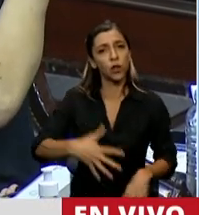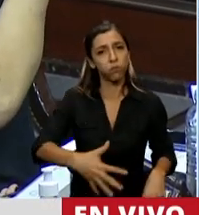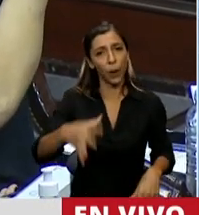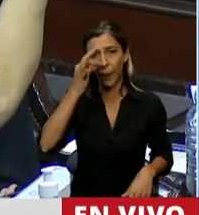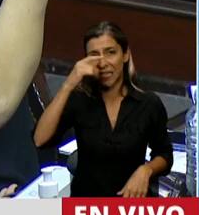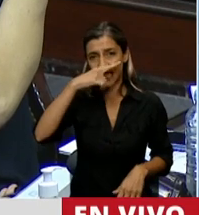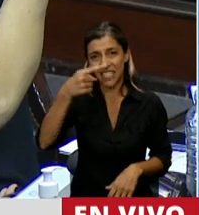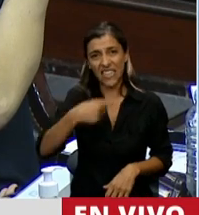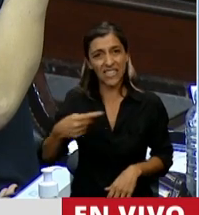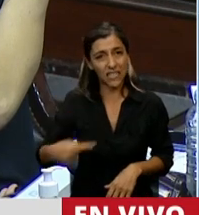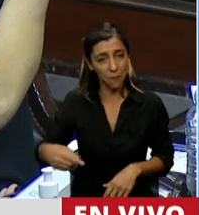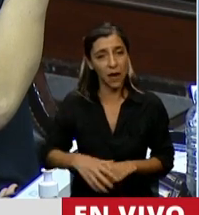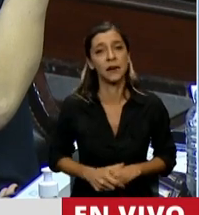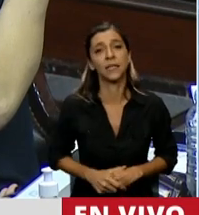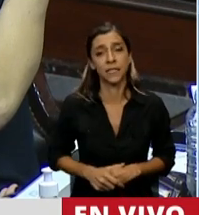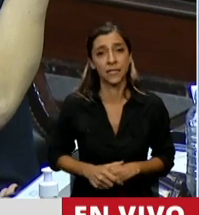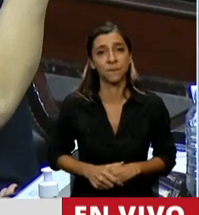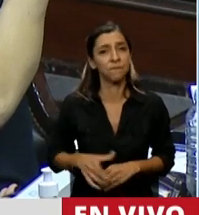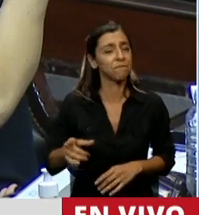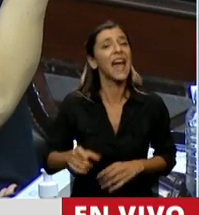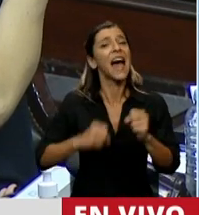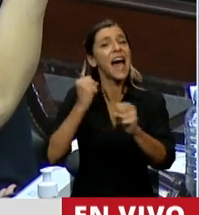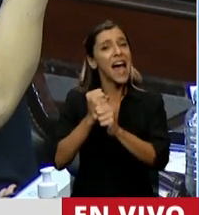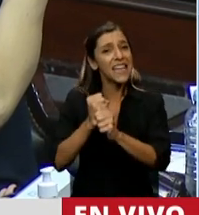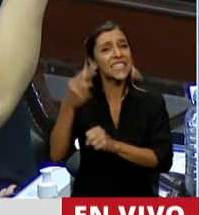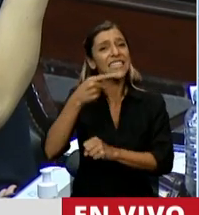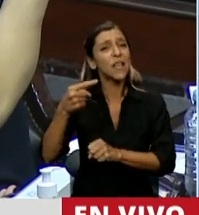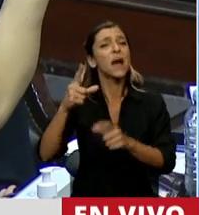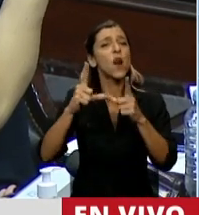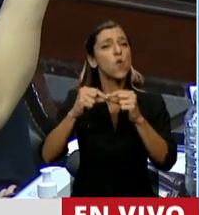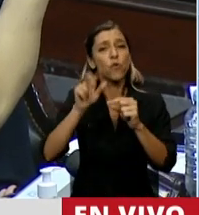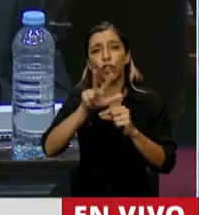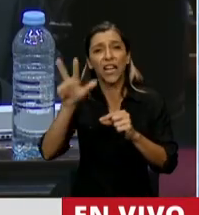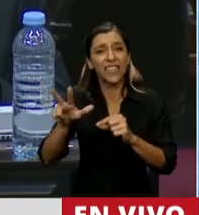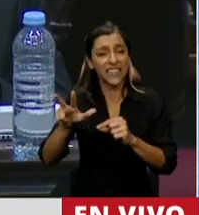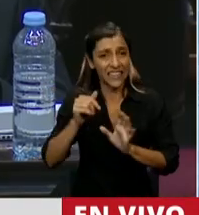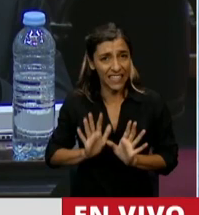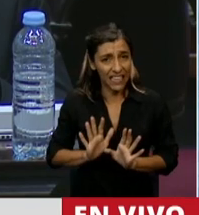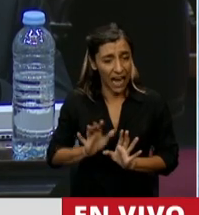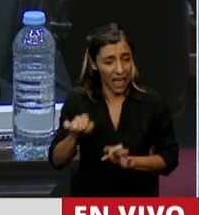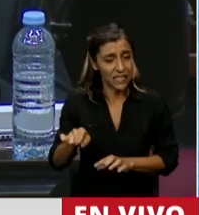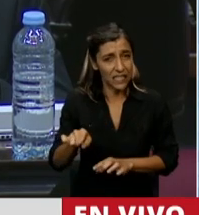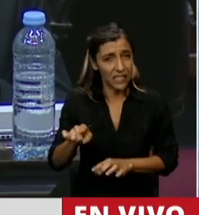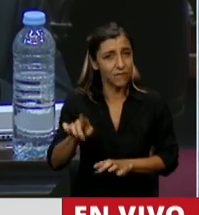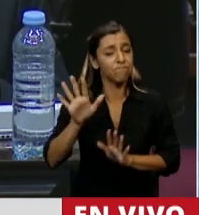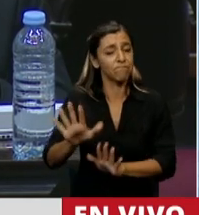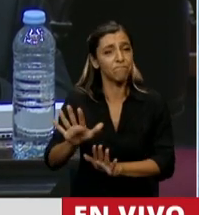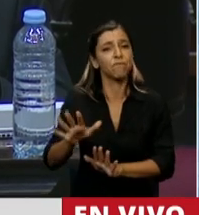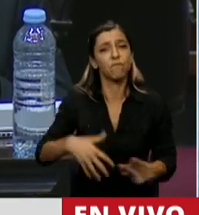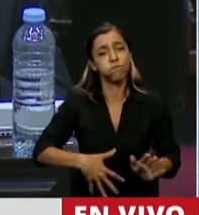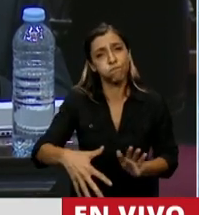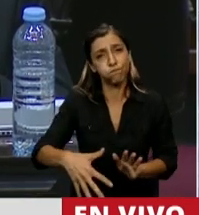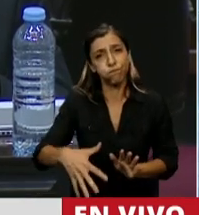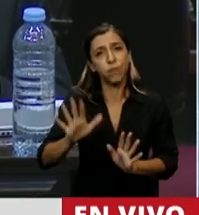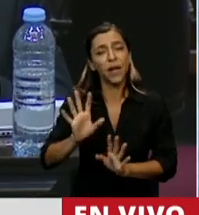de gestación y transitó el resto de las semanas hasta la 33 en la ciudad de Resistencia. Luego de parir, vuelve